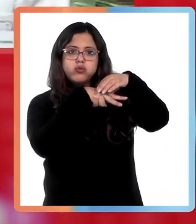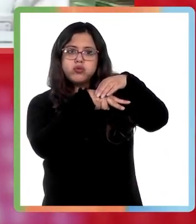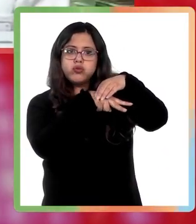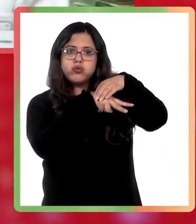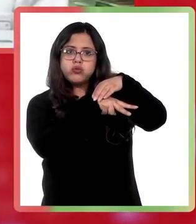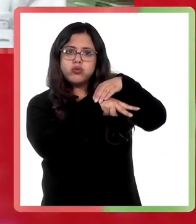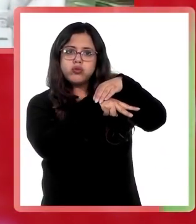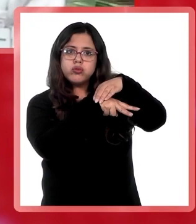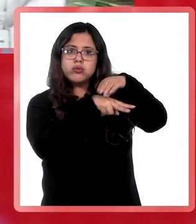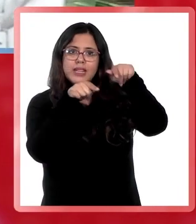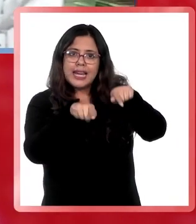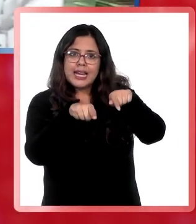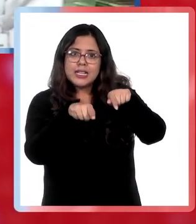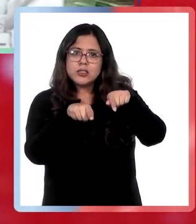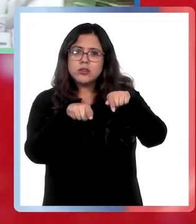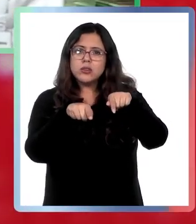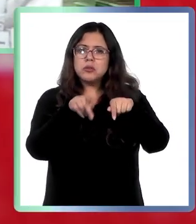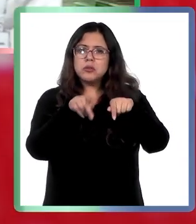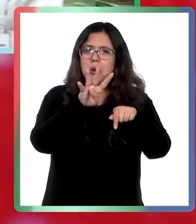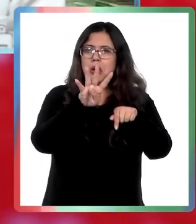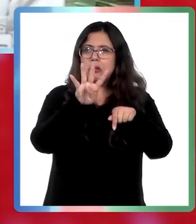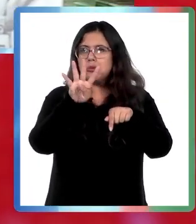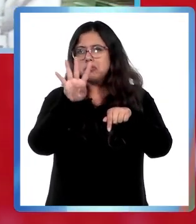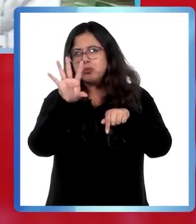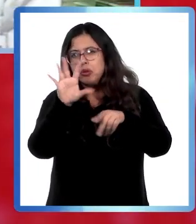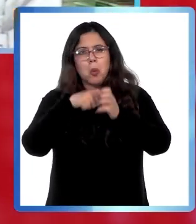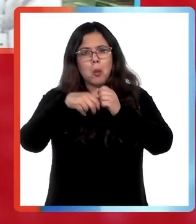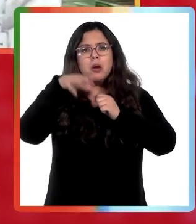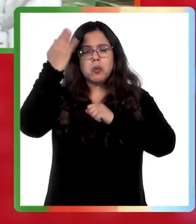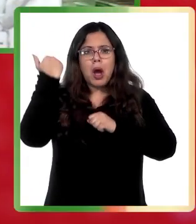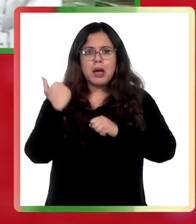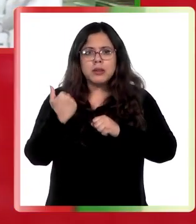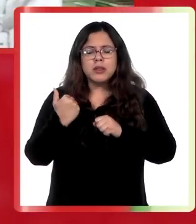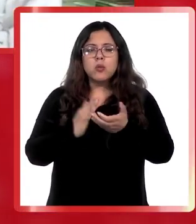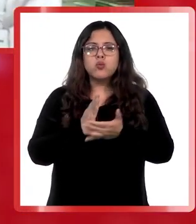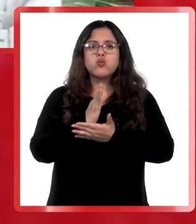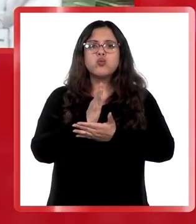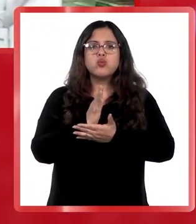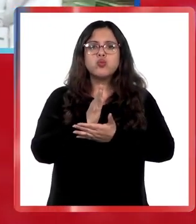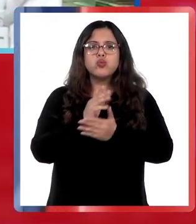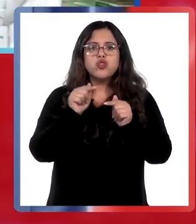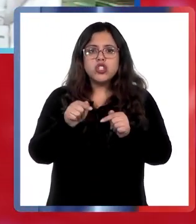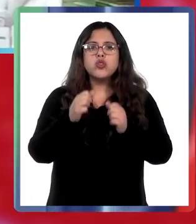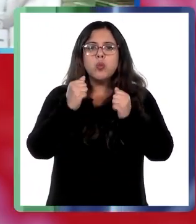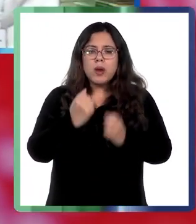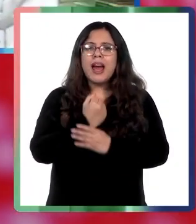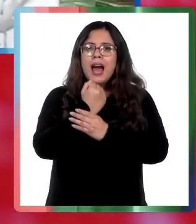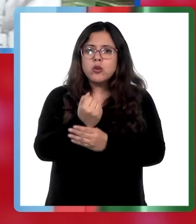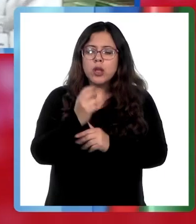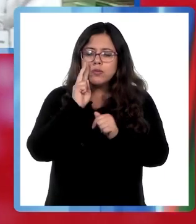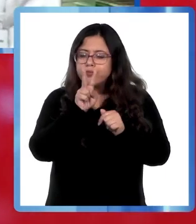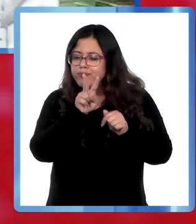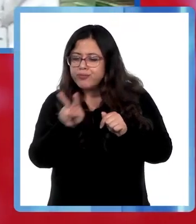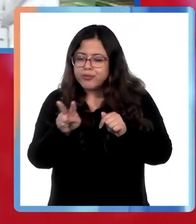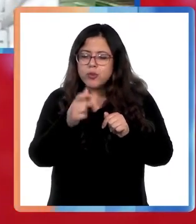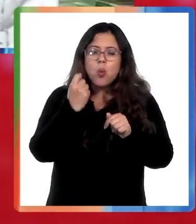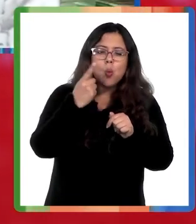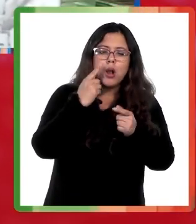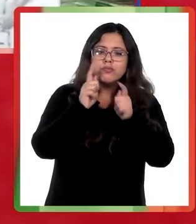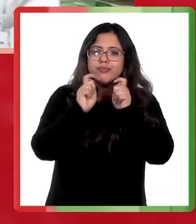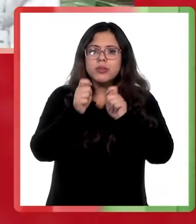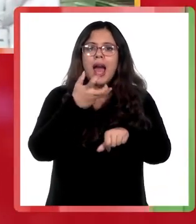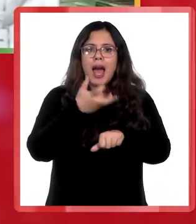resonancia magnética apareció desde hace unos 4 o 5 años con la calidad como para ayudarnos a discriminar el